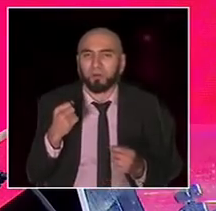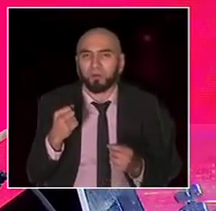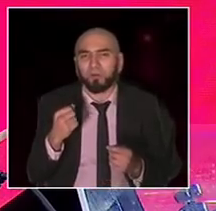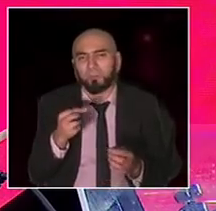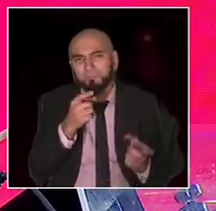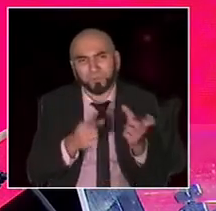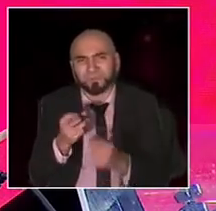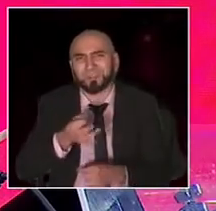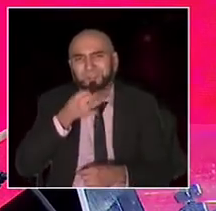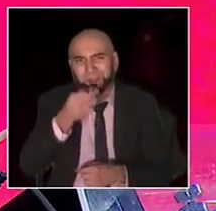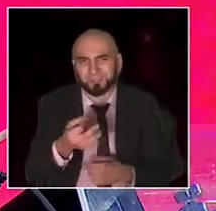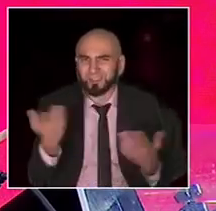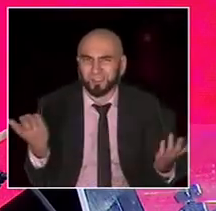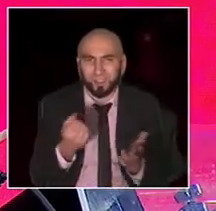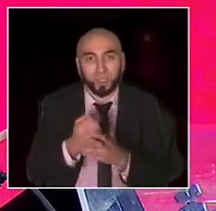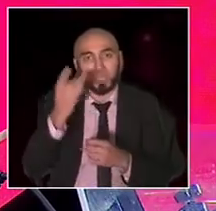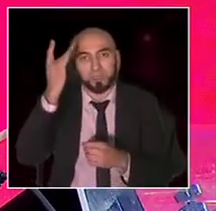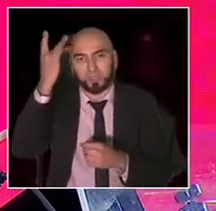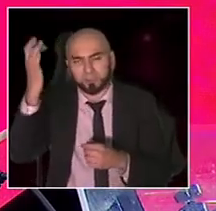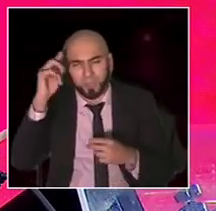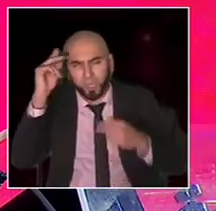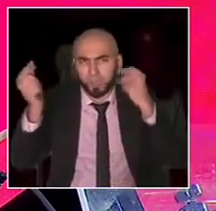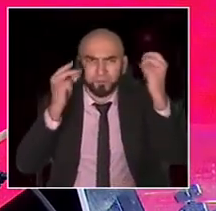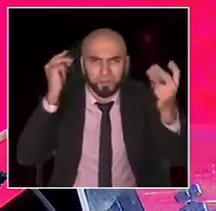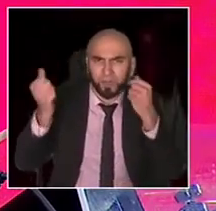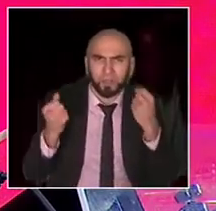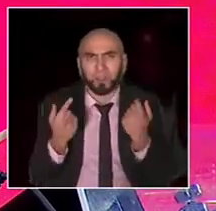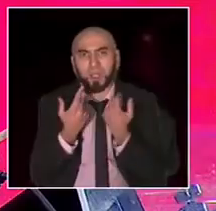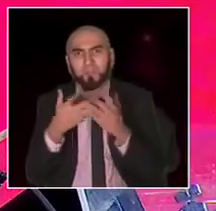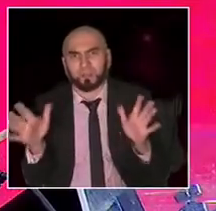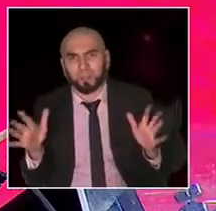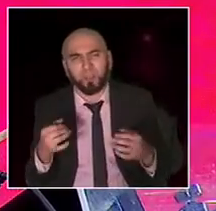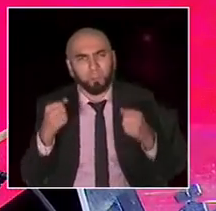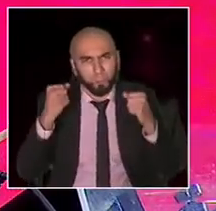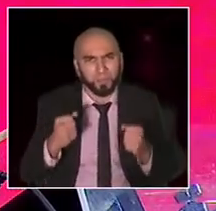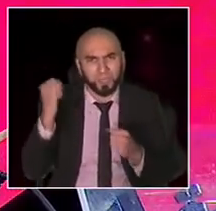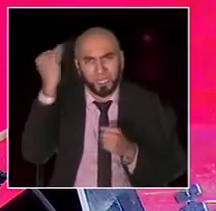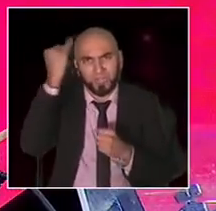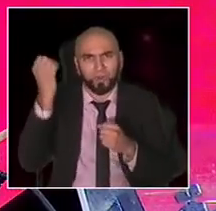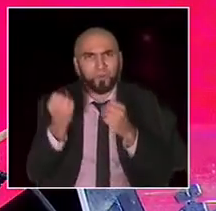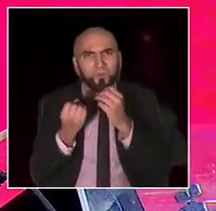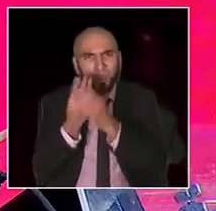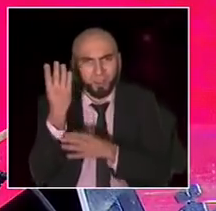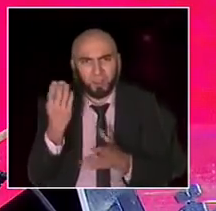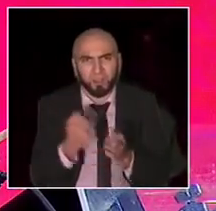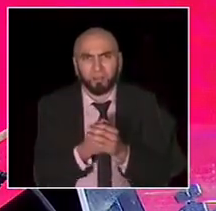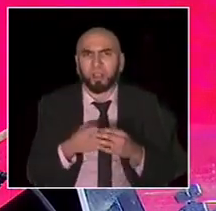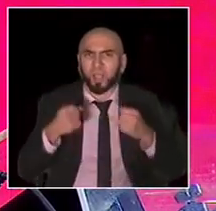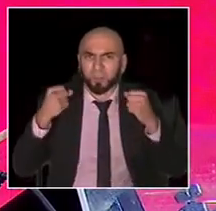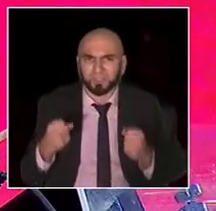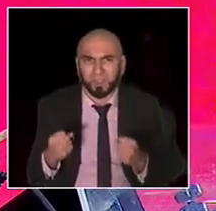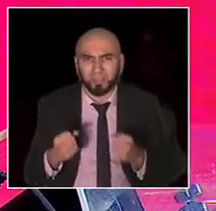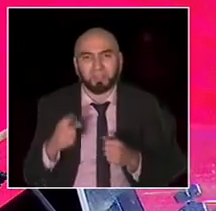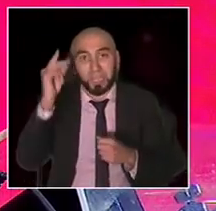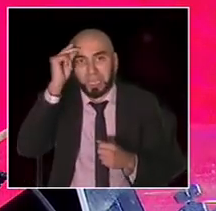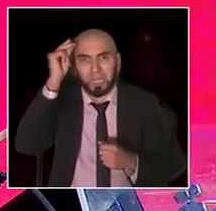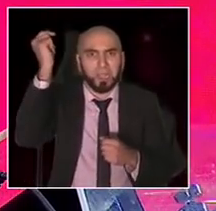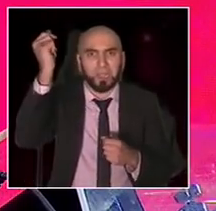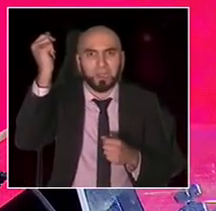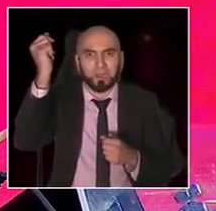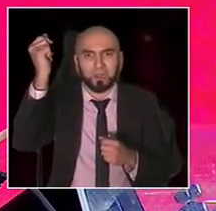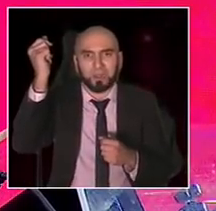vez, que la inteligencia, la creatividad, la libertad, la capacidad de innovar, la capacidad de crear del ser humano va a